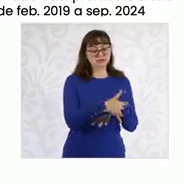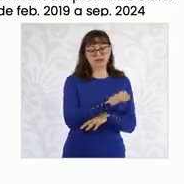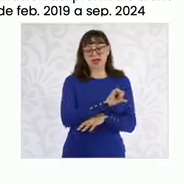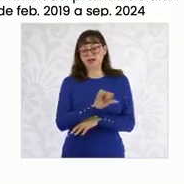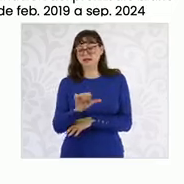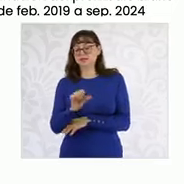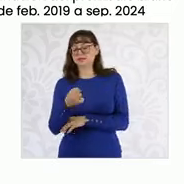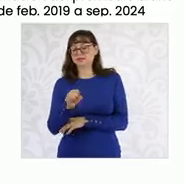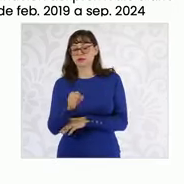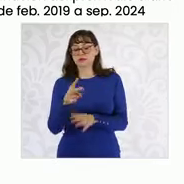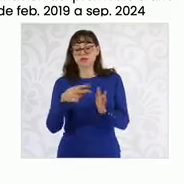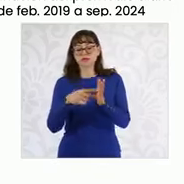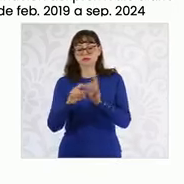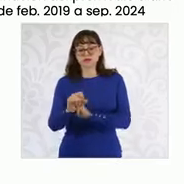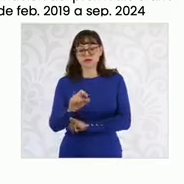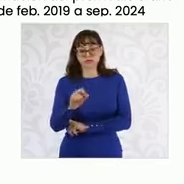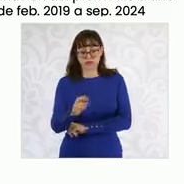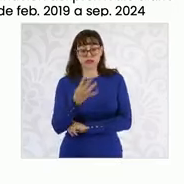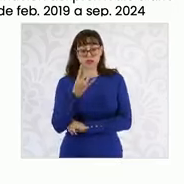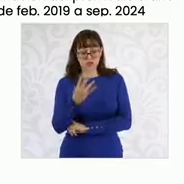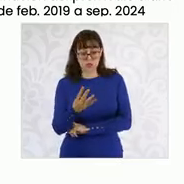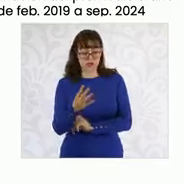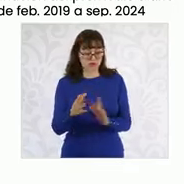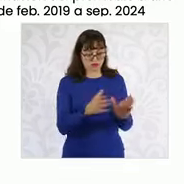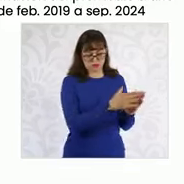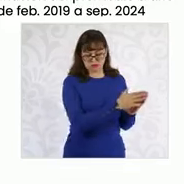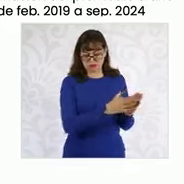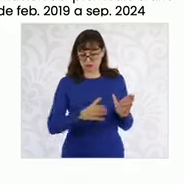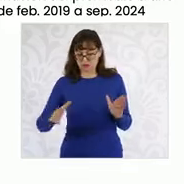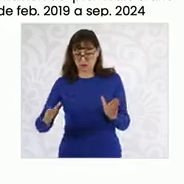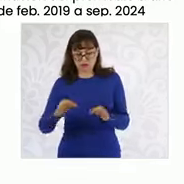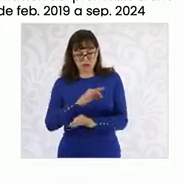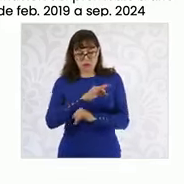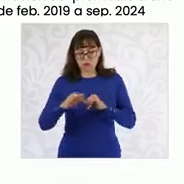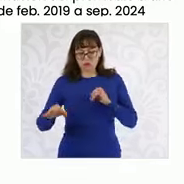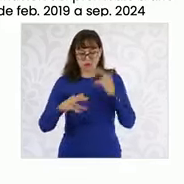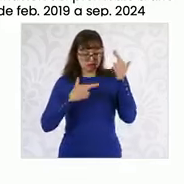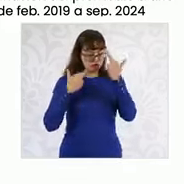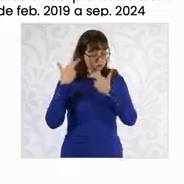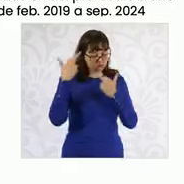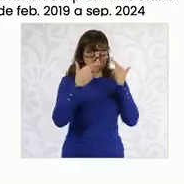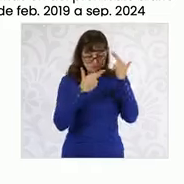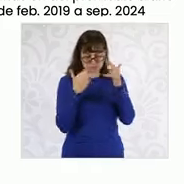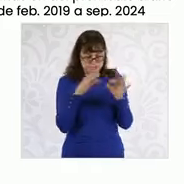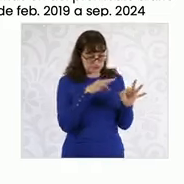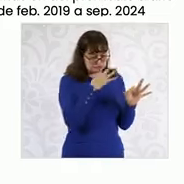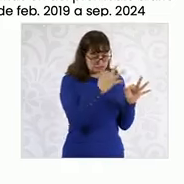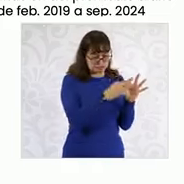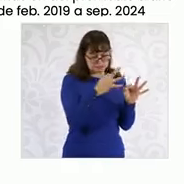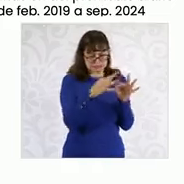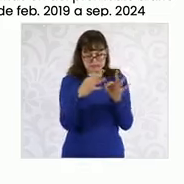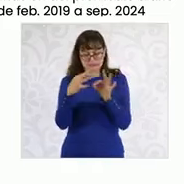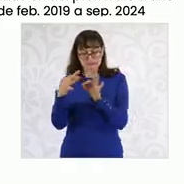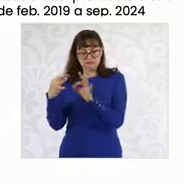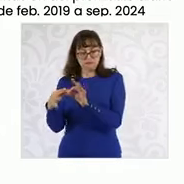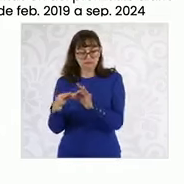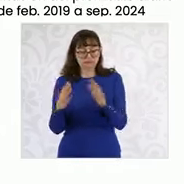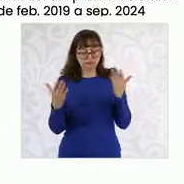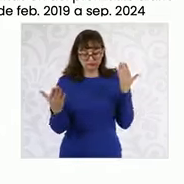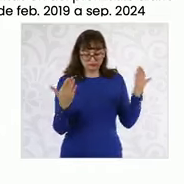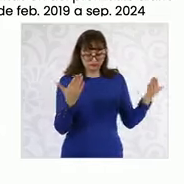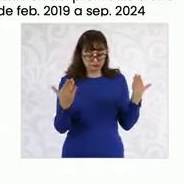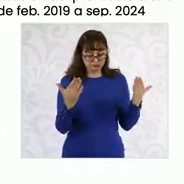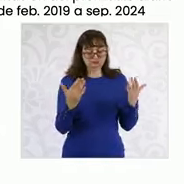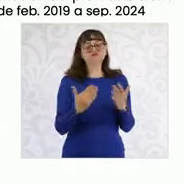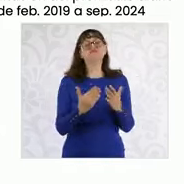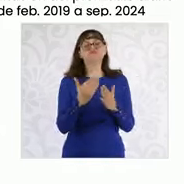de 2024, que es el último corte oficial de todas las fiscalías del país, se identifica que se tiene una